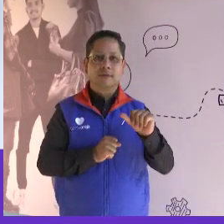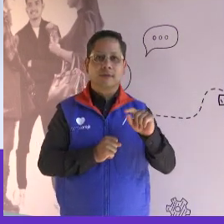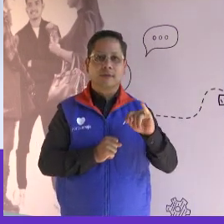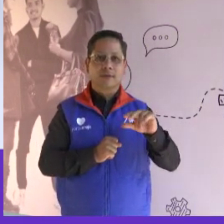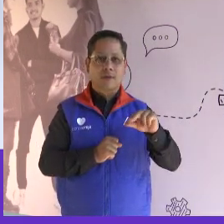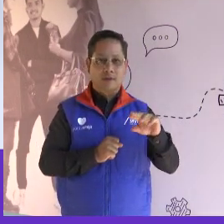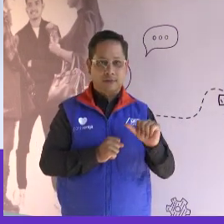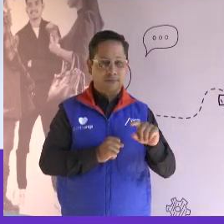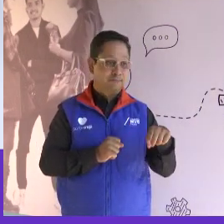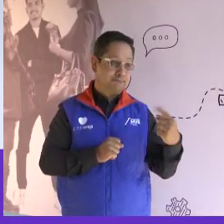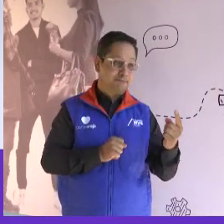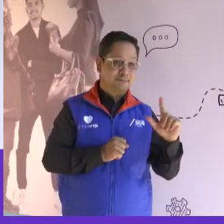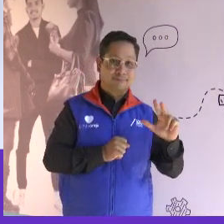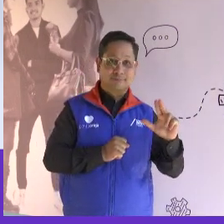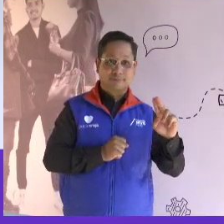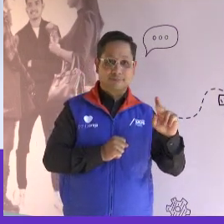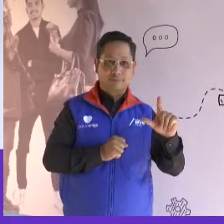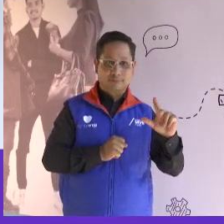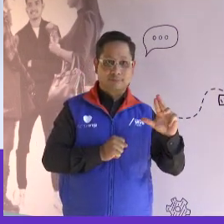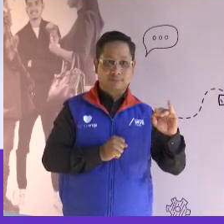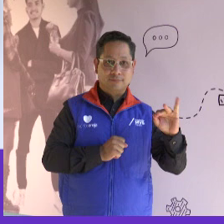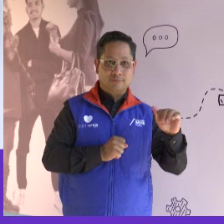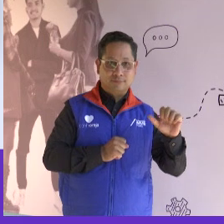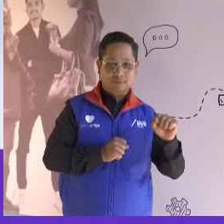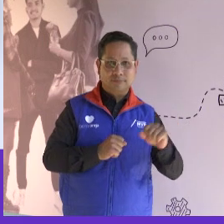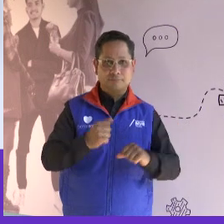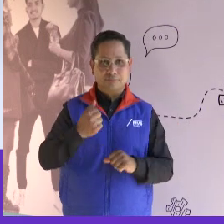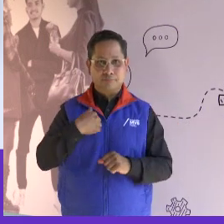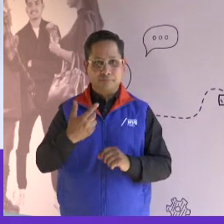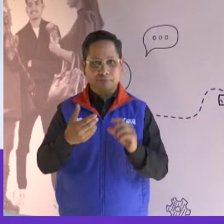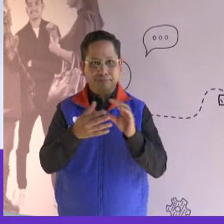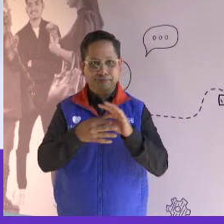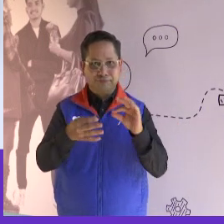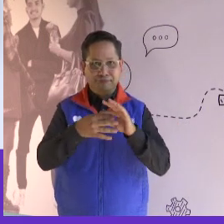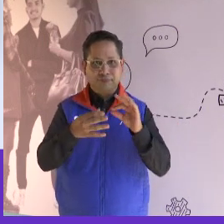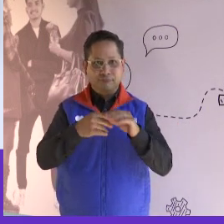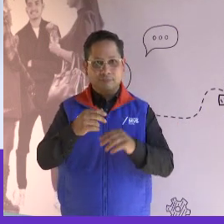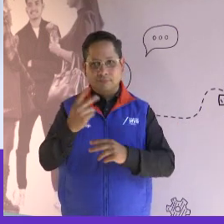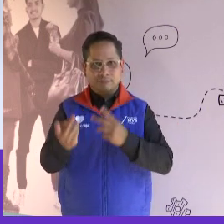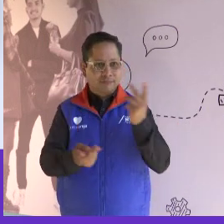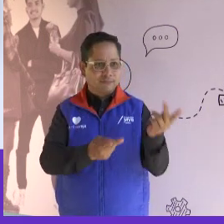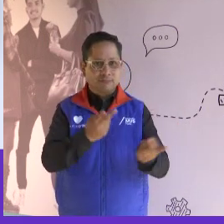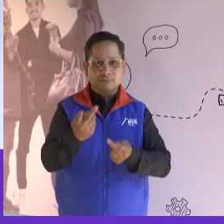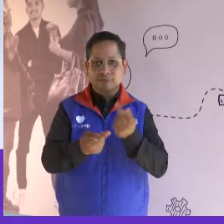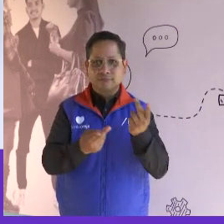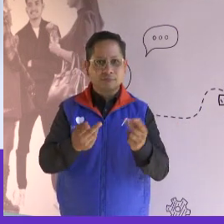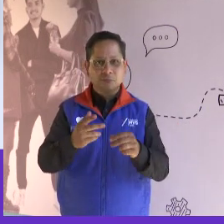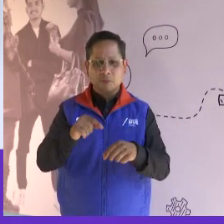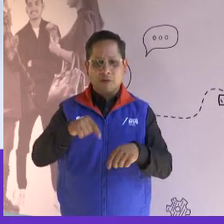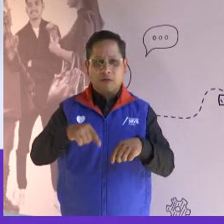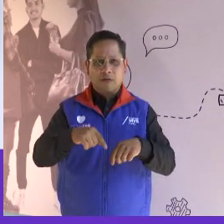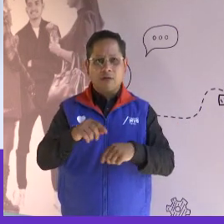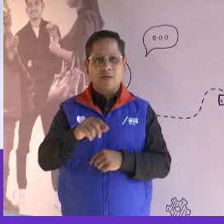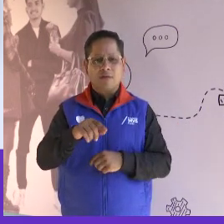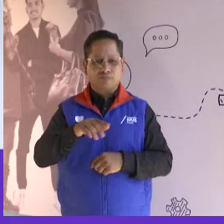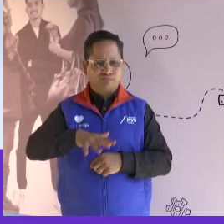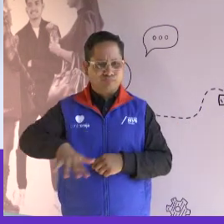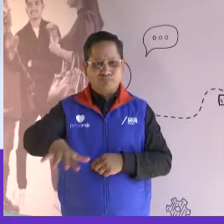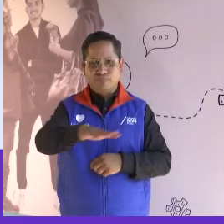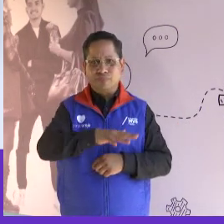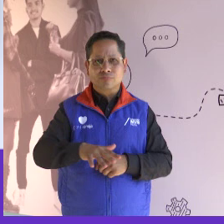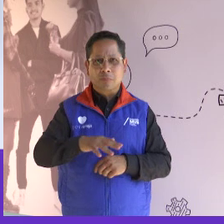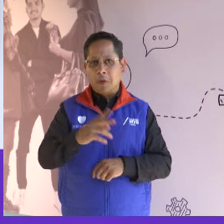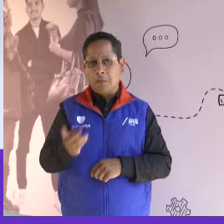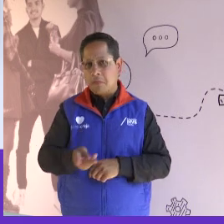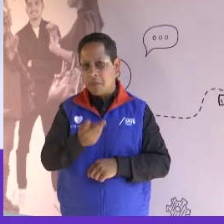a hablar de los desafíos y las recomendaciones, nos parecía muy relevante preguntarnos por qué es importante trabajar en red. No sé si